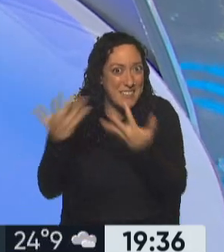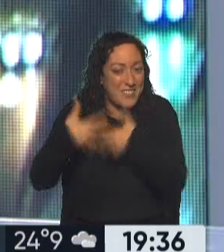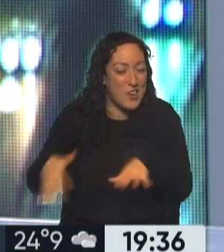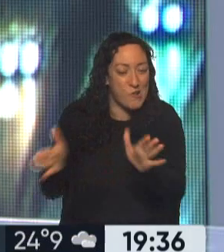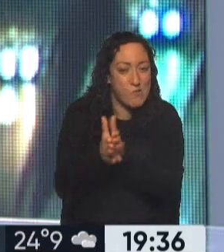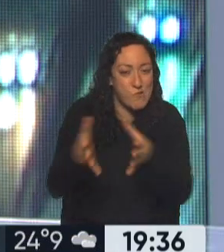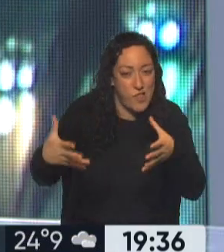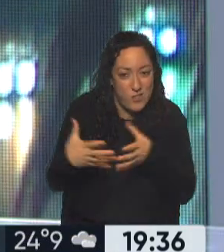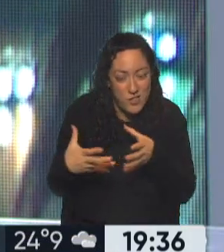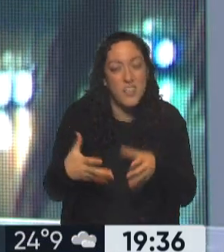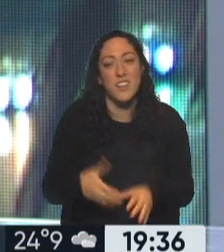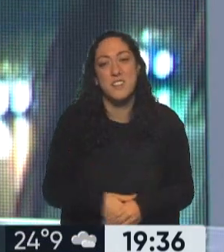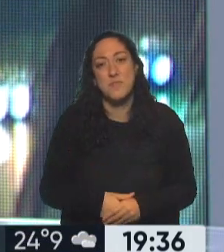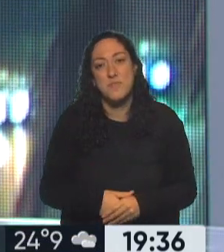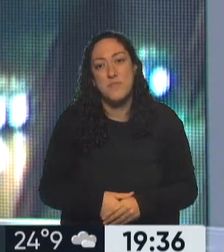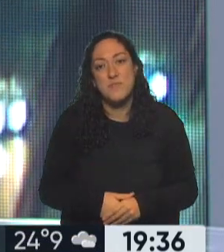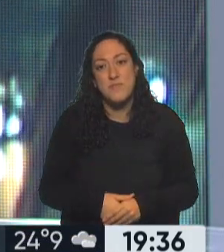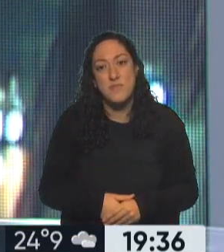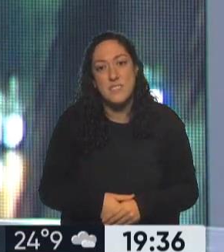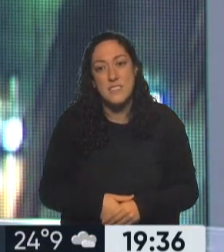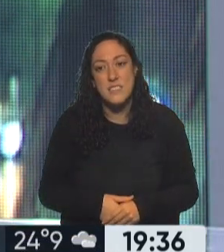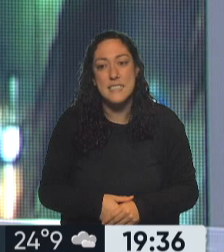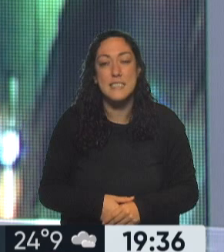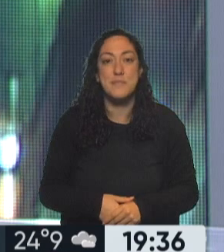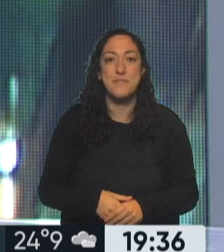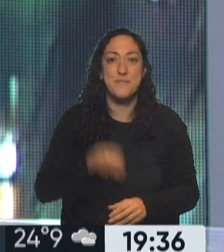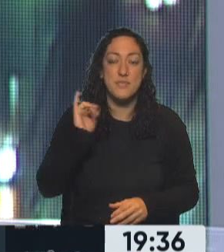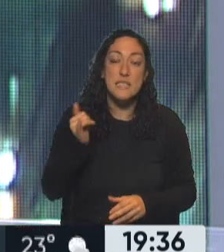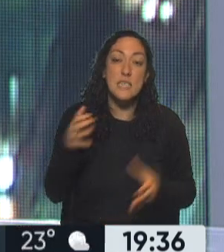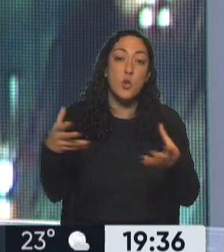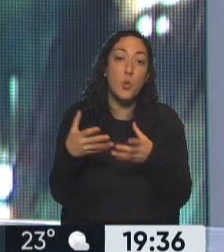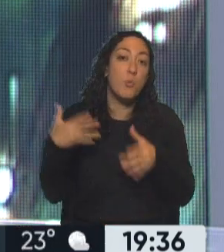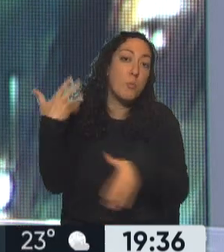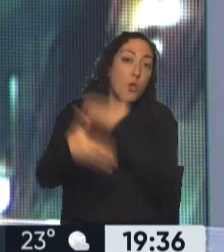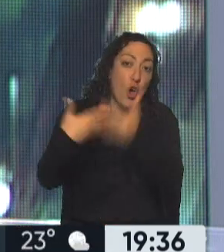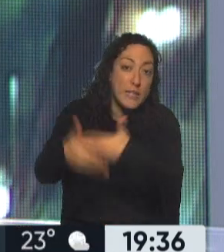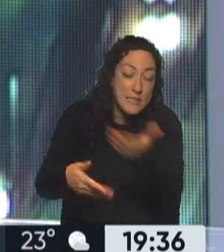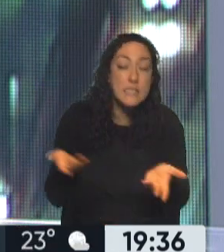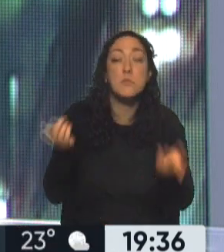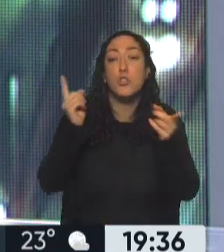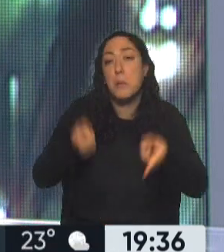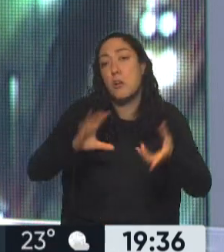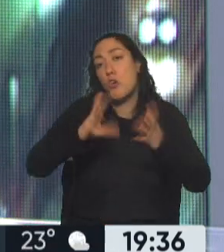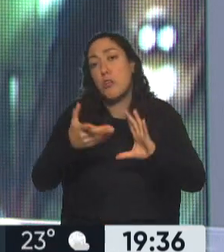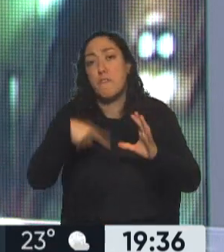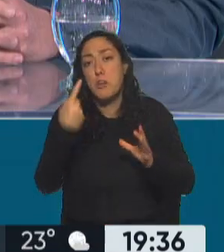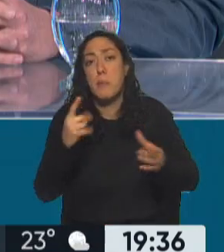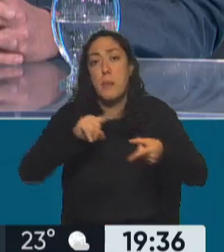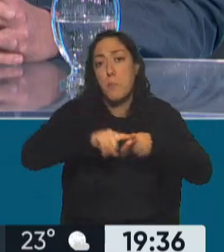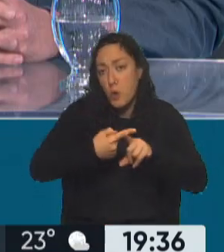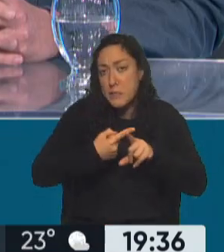que efectivamente, sobre todo desde el progresismo, pero inclusive otros también, otras identidades políticas, hay